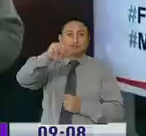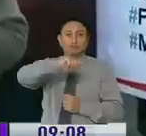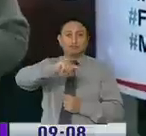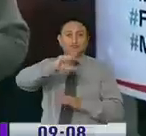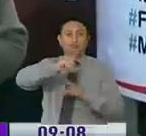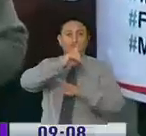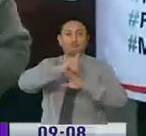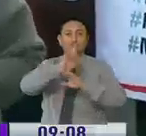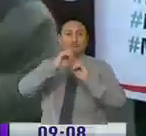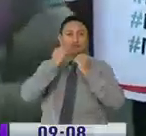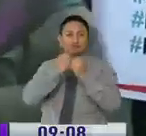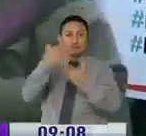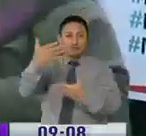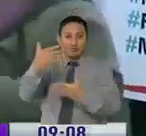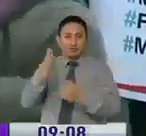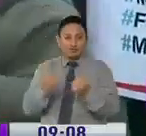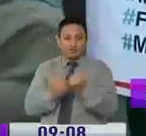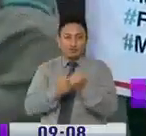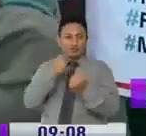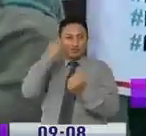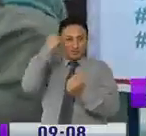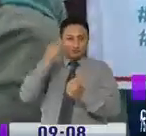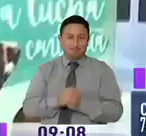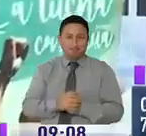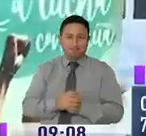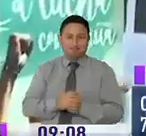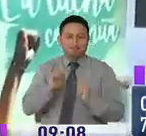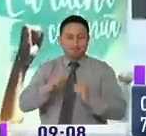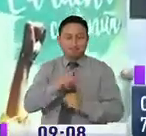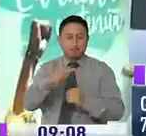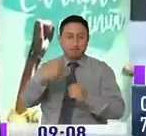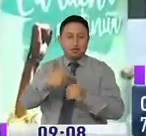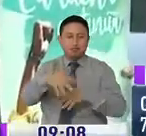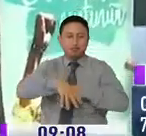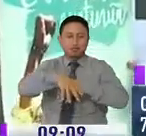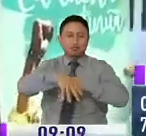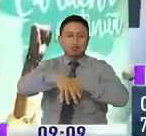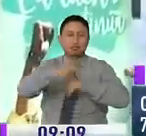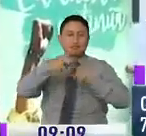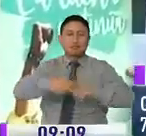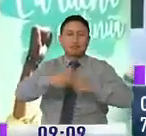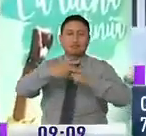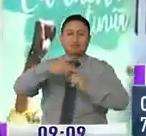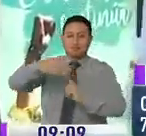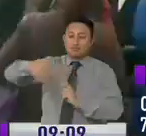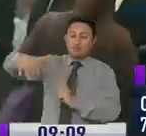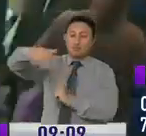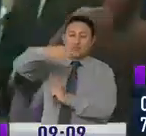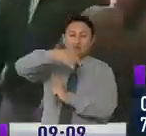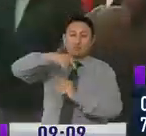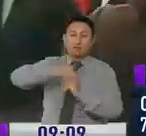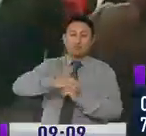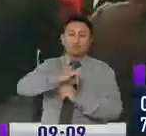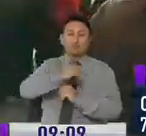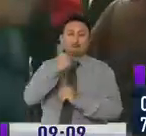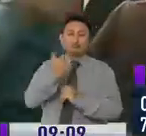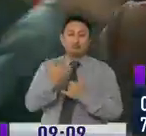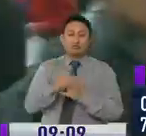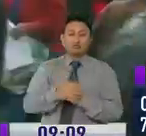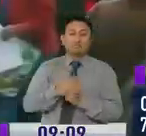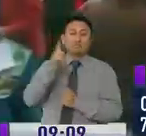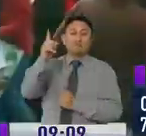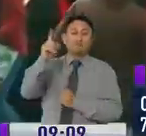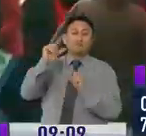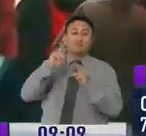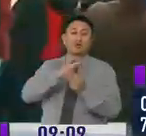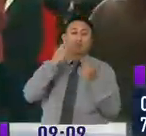de la organización política afín al exmandatario Rafael Correa, también participó de esta marcha que partió desde el Parque El Arbolito. Este manifestó que el desprestigio al líder de la